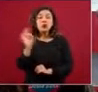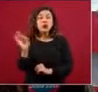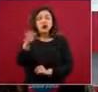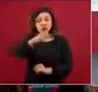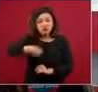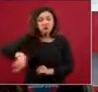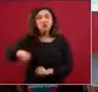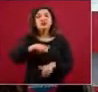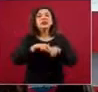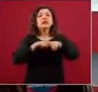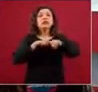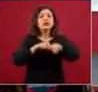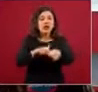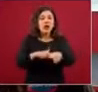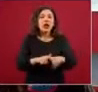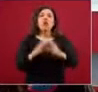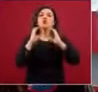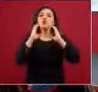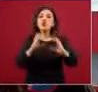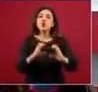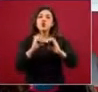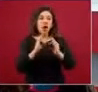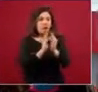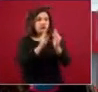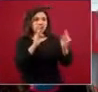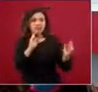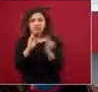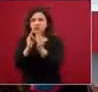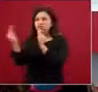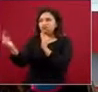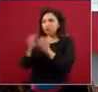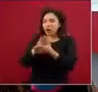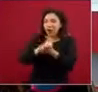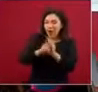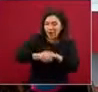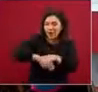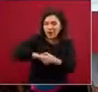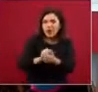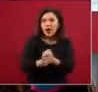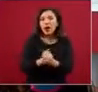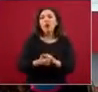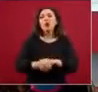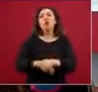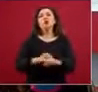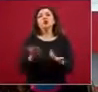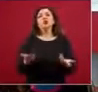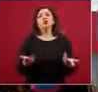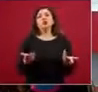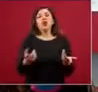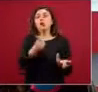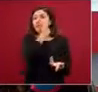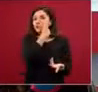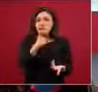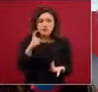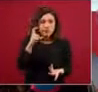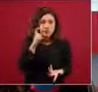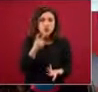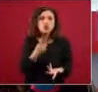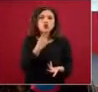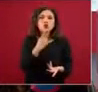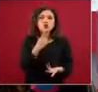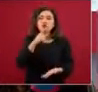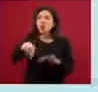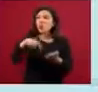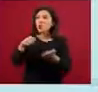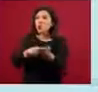mantenemos las medidas de sana distancia, el lavado de manos, el uso de cubrebocas en los